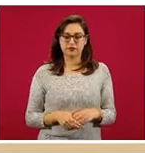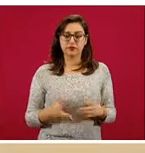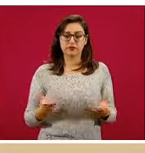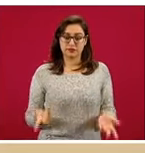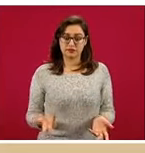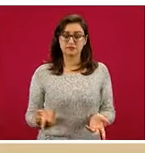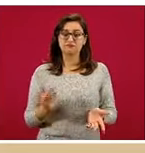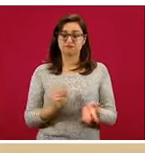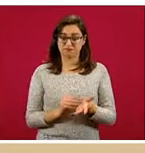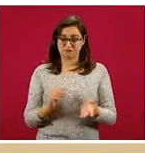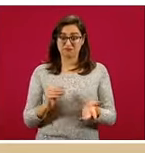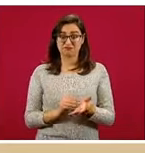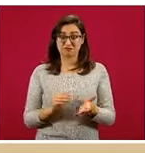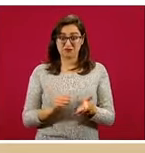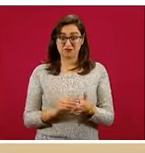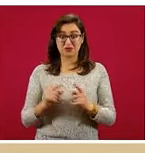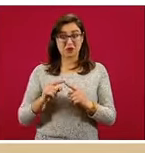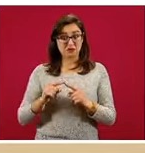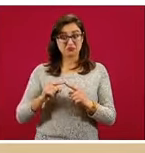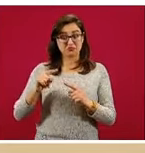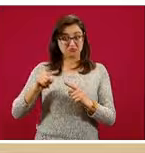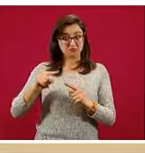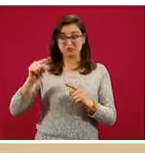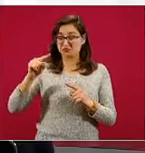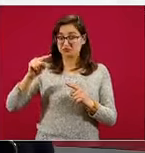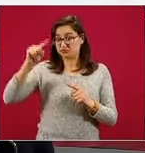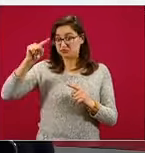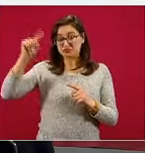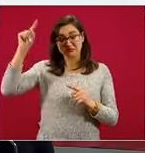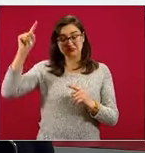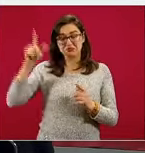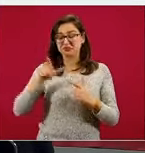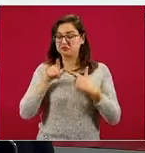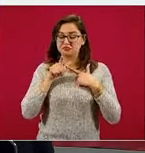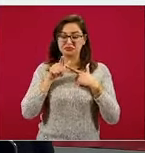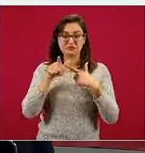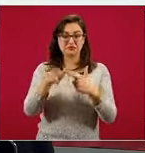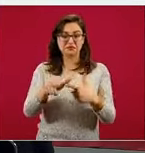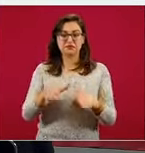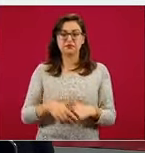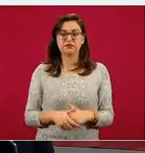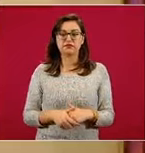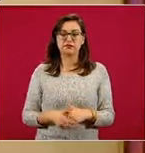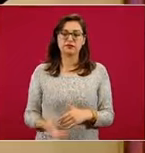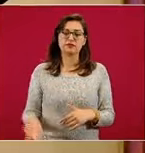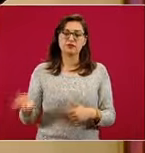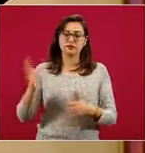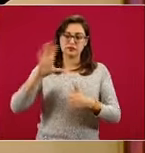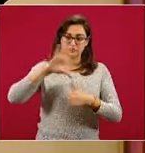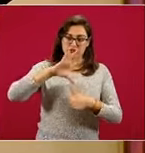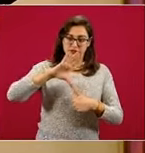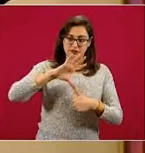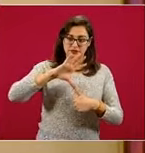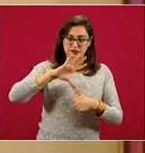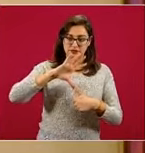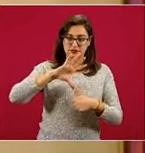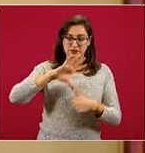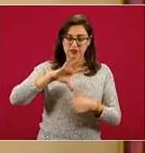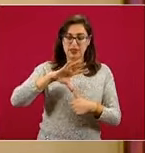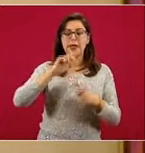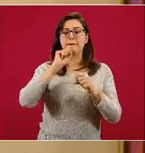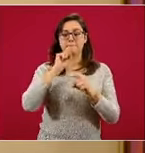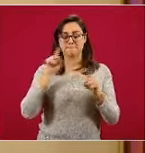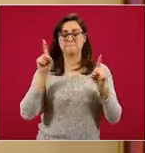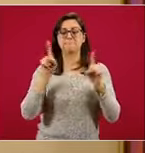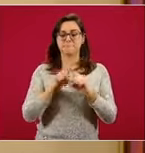todavía mantienen una tendencia ascendente para efectos de la presentación de las defunciones. América del Norte, si bien es cierto, mantiene también